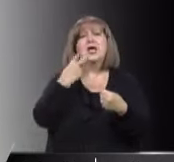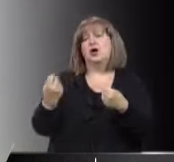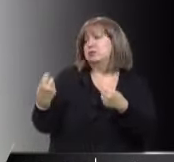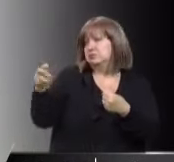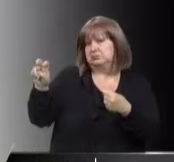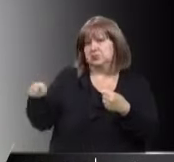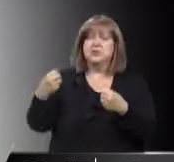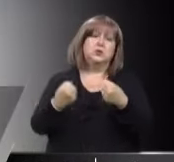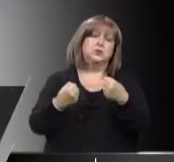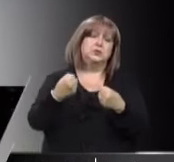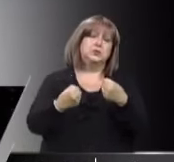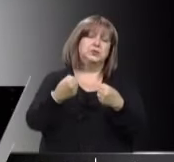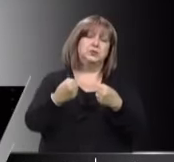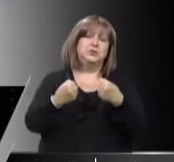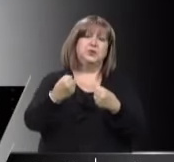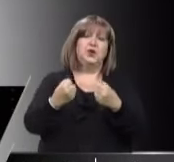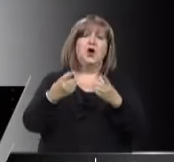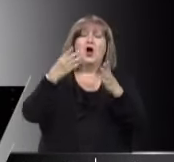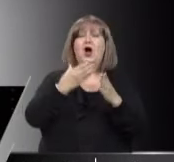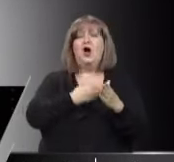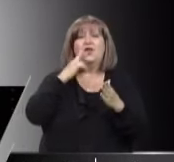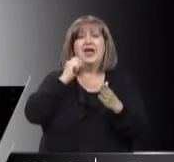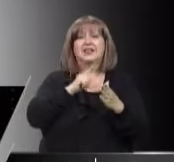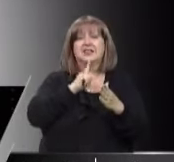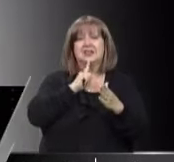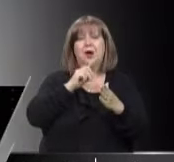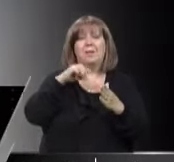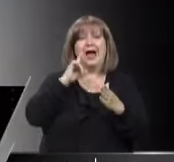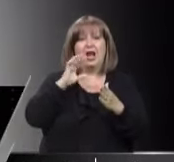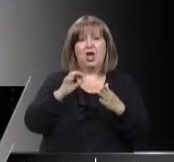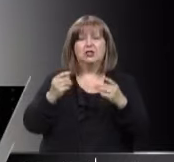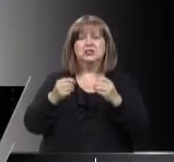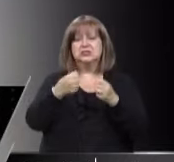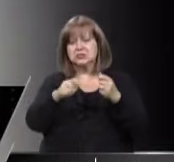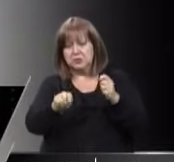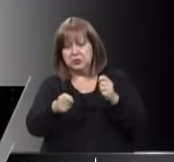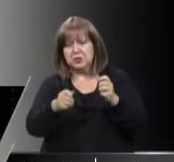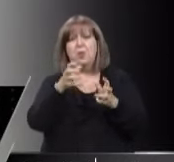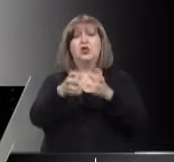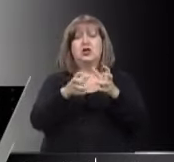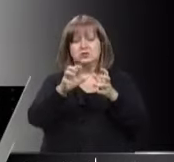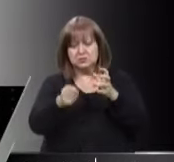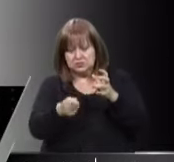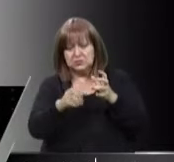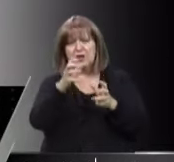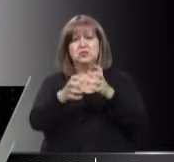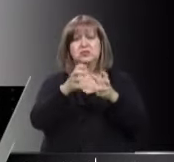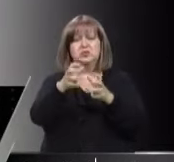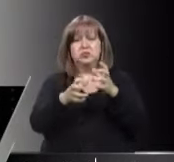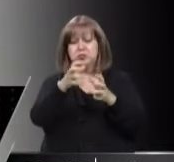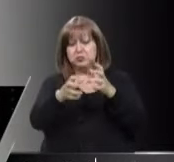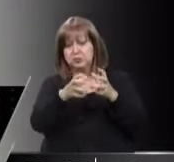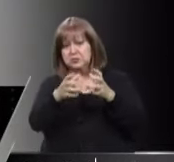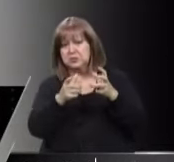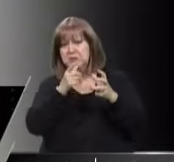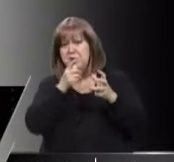al mando de este Fiat palio cuando de repente comienza a tener un desperfecto el motor todo indica que se